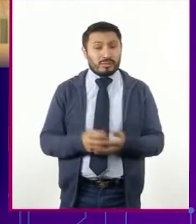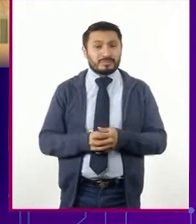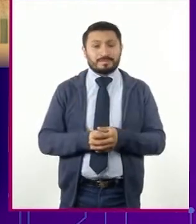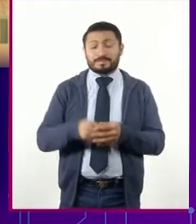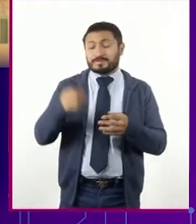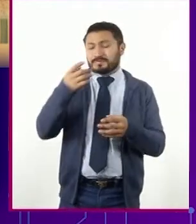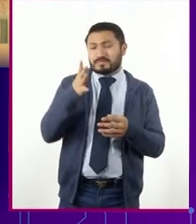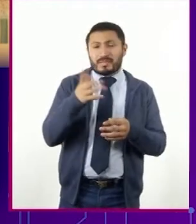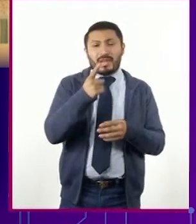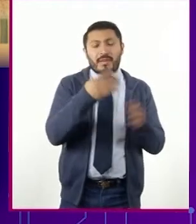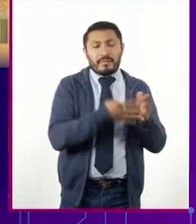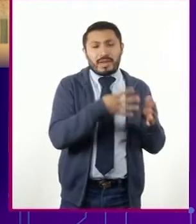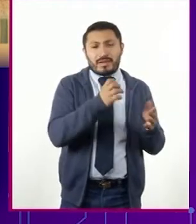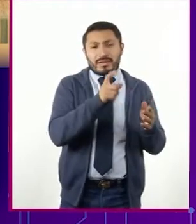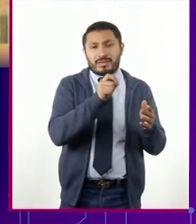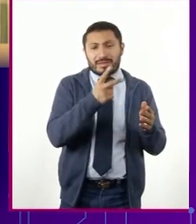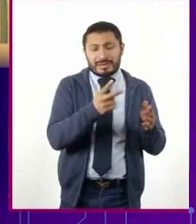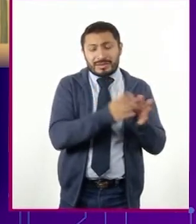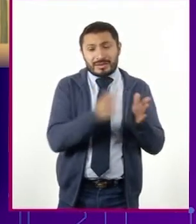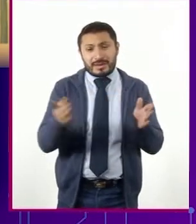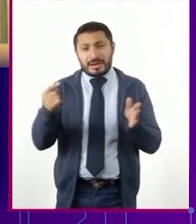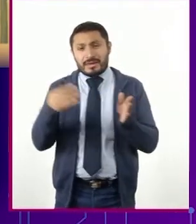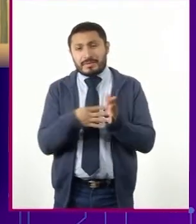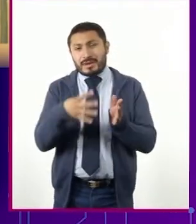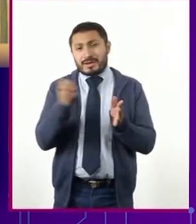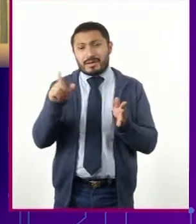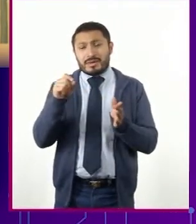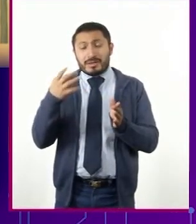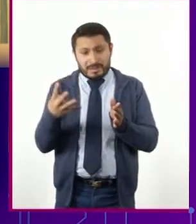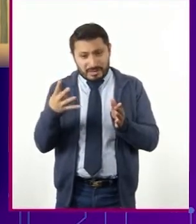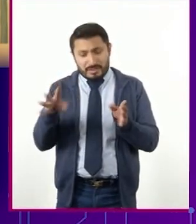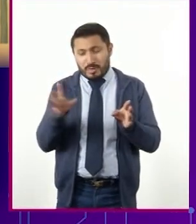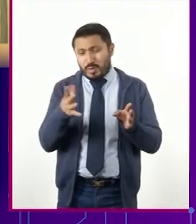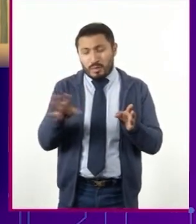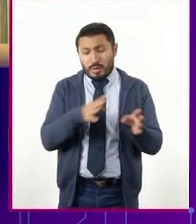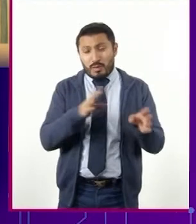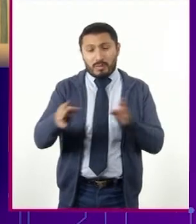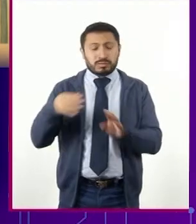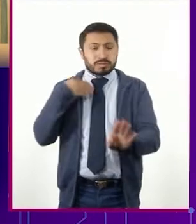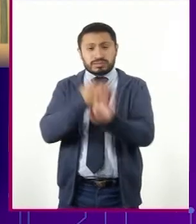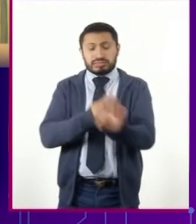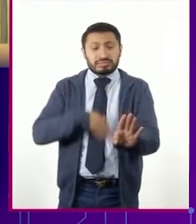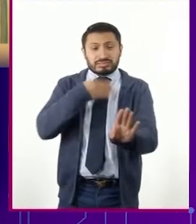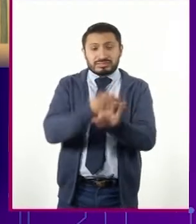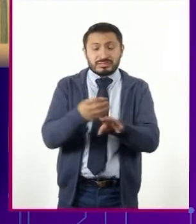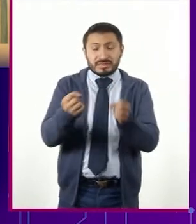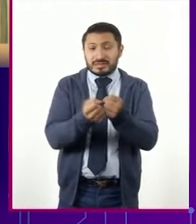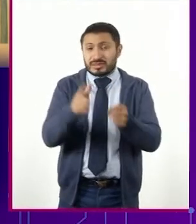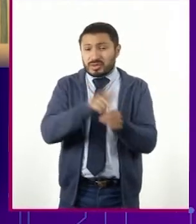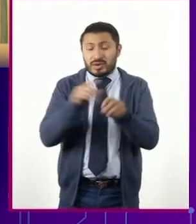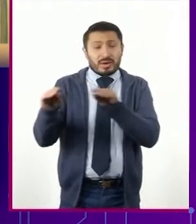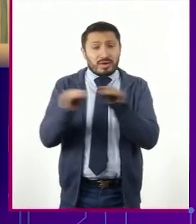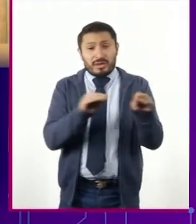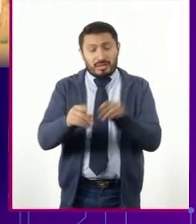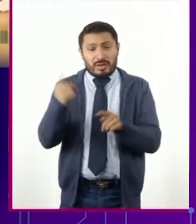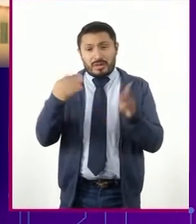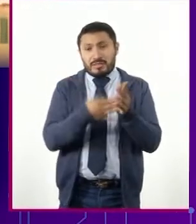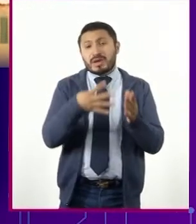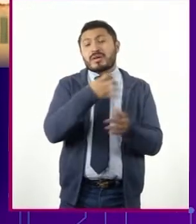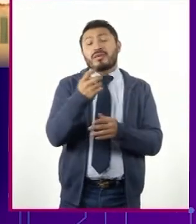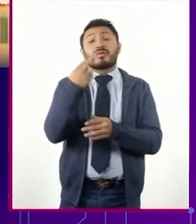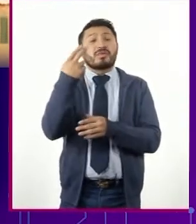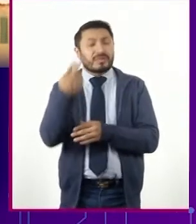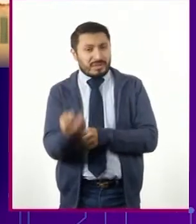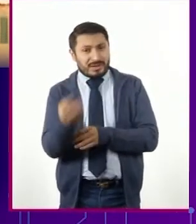entre 1922 y 1924 se dedicó a atacar a los movimientos sociales. En